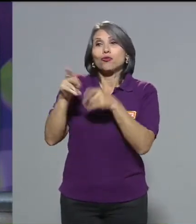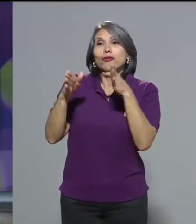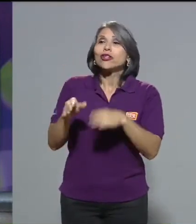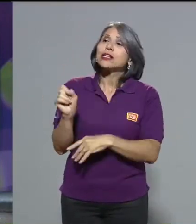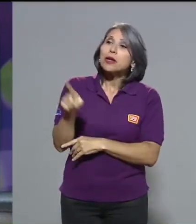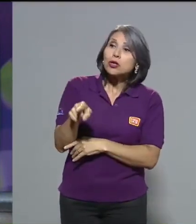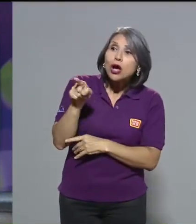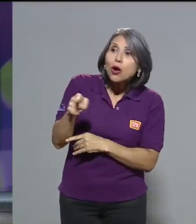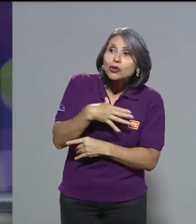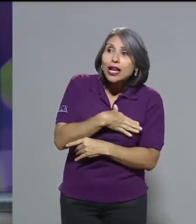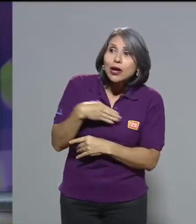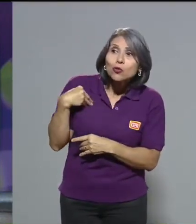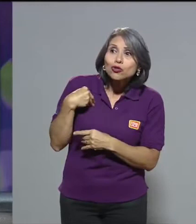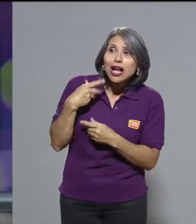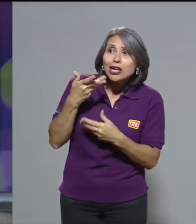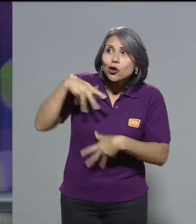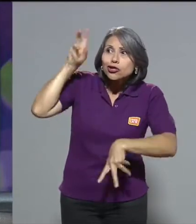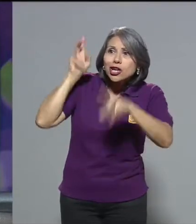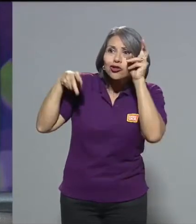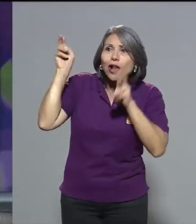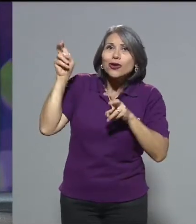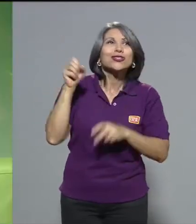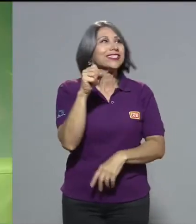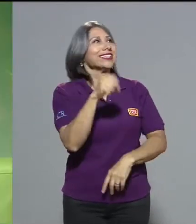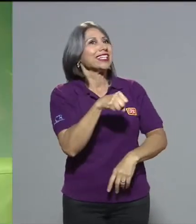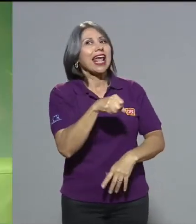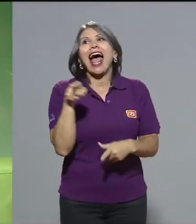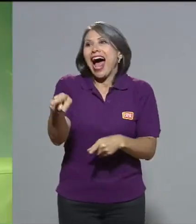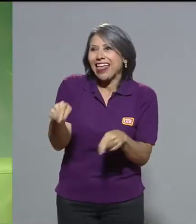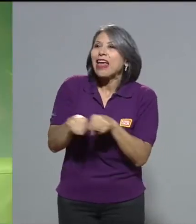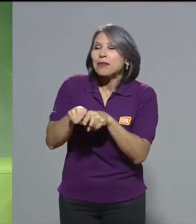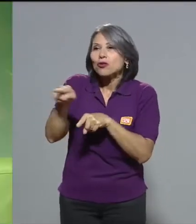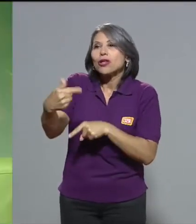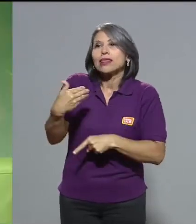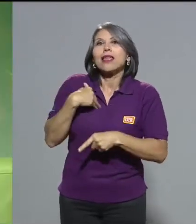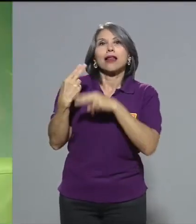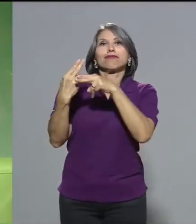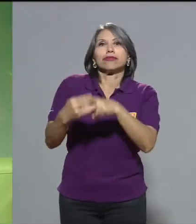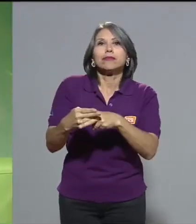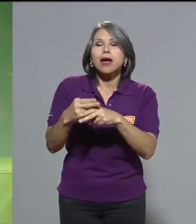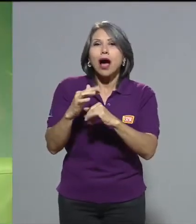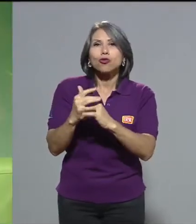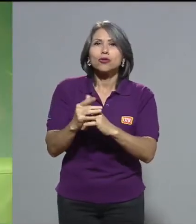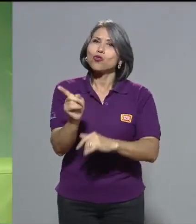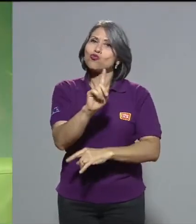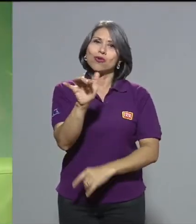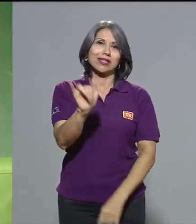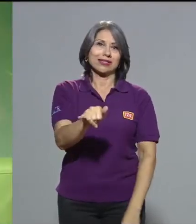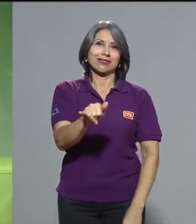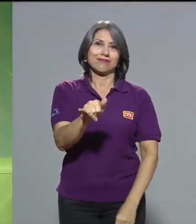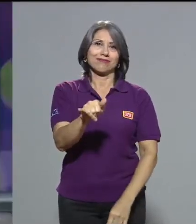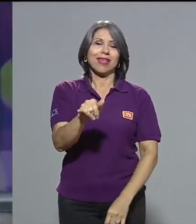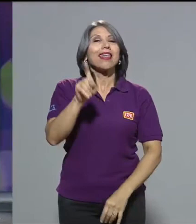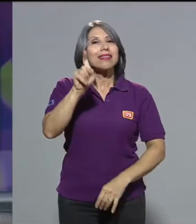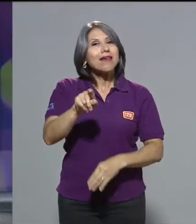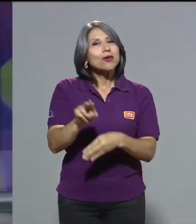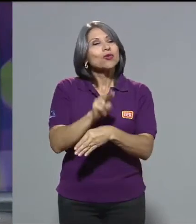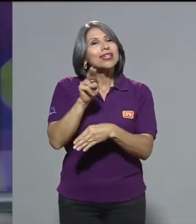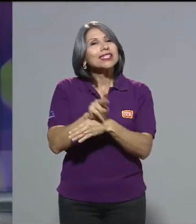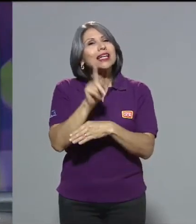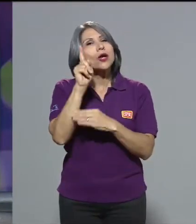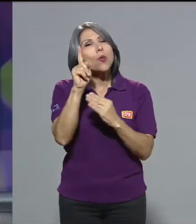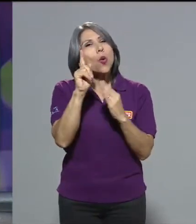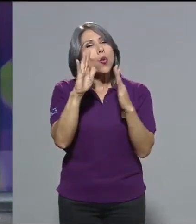Sí, sí, otro con autismo, y no es tan así. Lo ideal es que se utilice una escala, que se